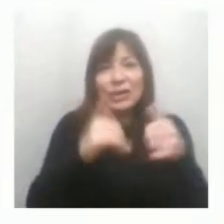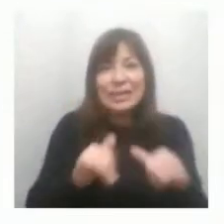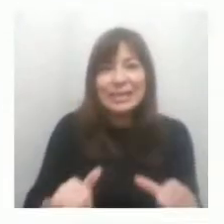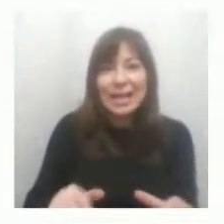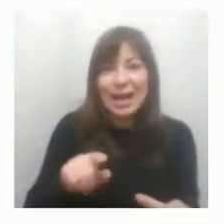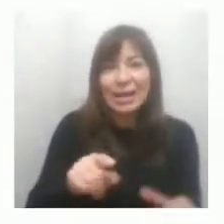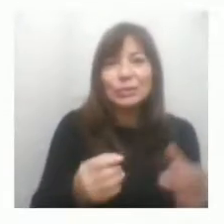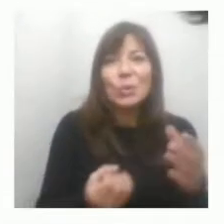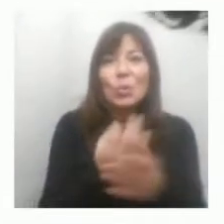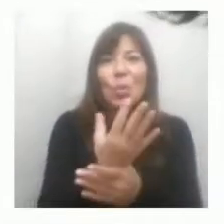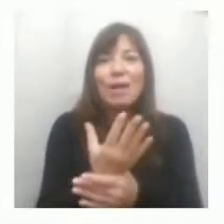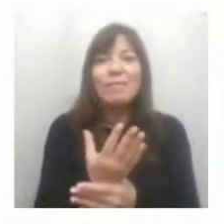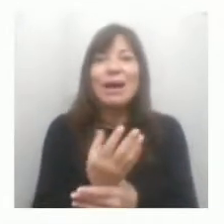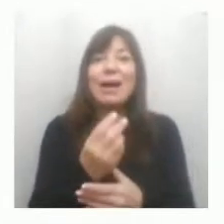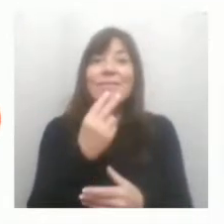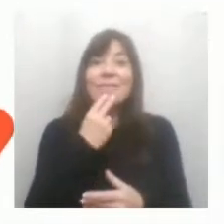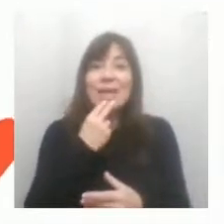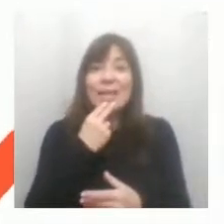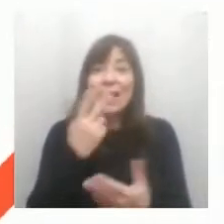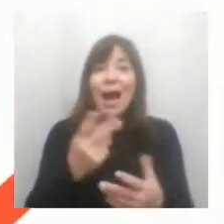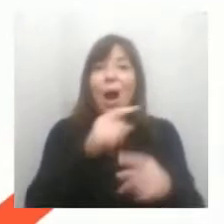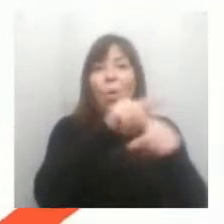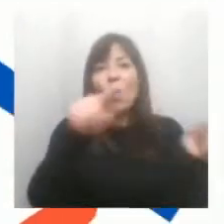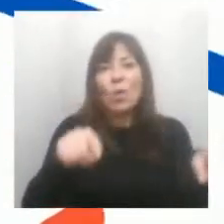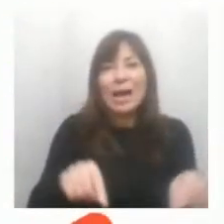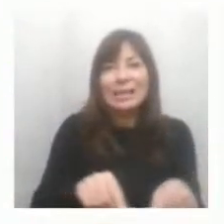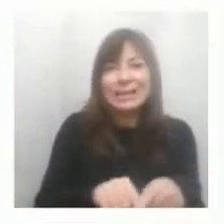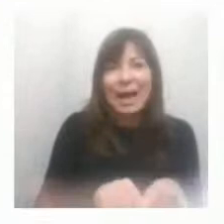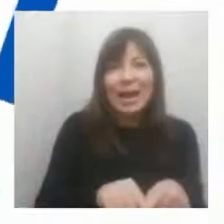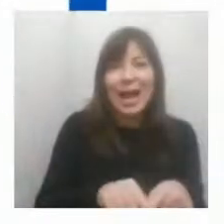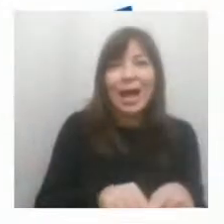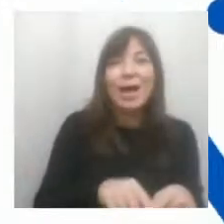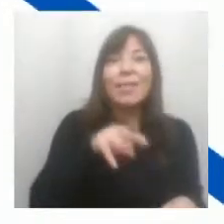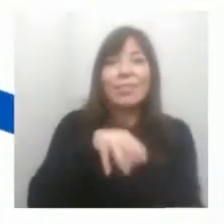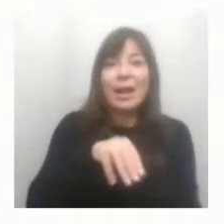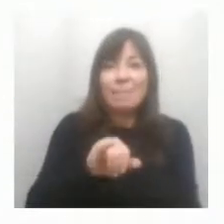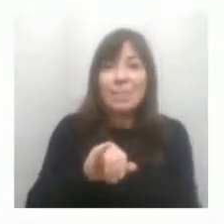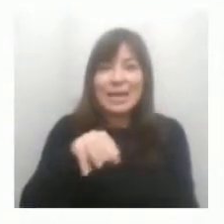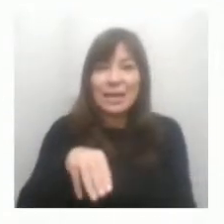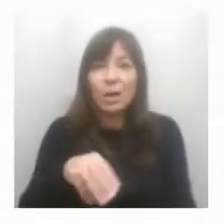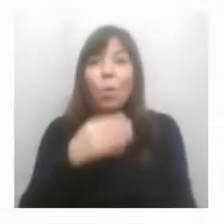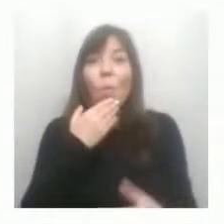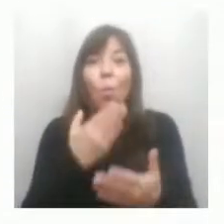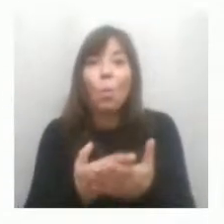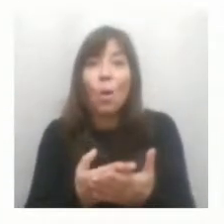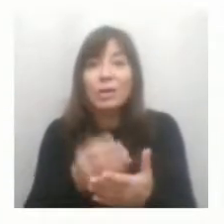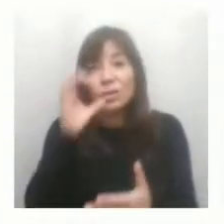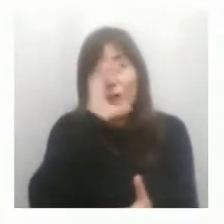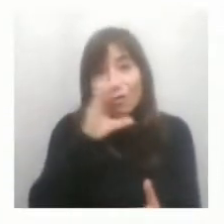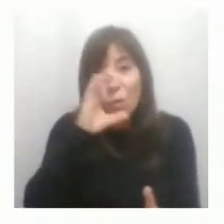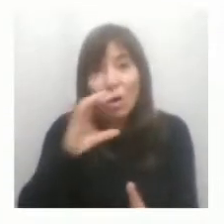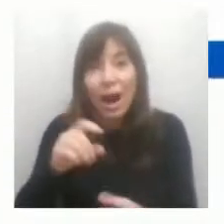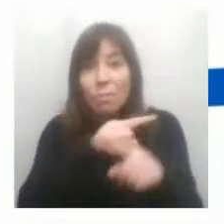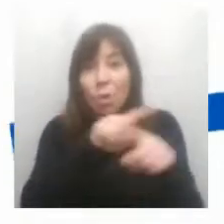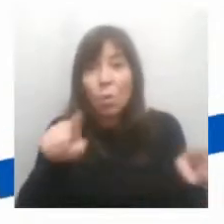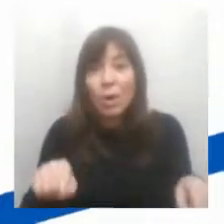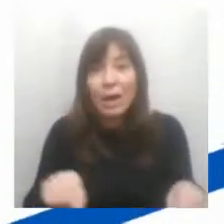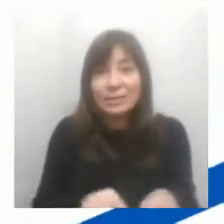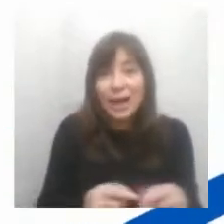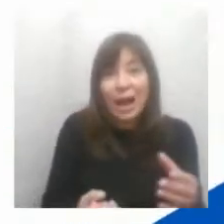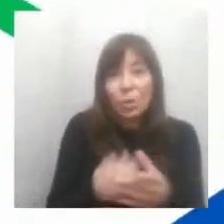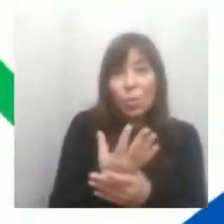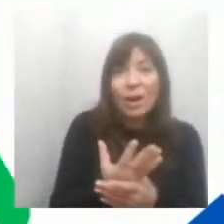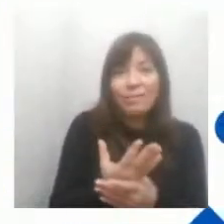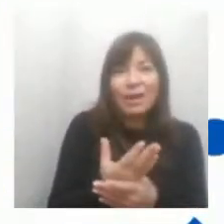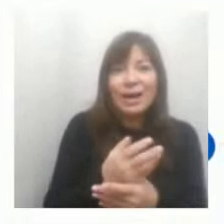nueva sala del MIM. Lo que buscamos al momento de diseñar un módulo o una sala nueva es la provocación de emociones en los visitantes. Queremos que la